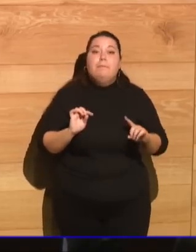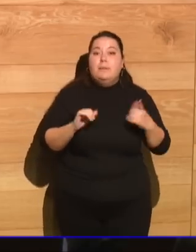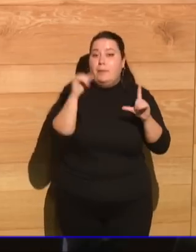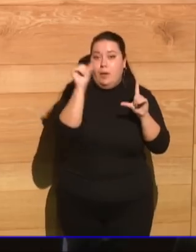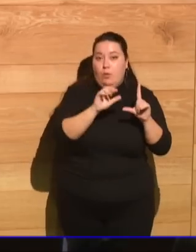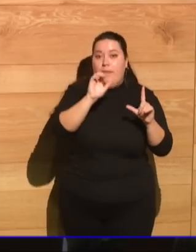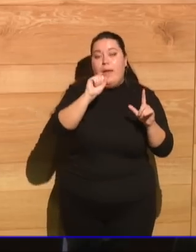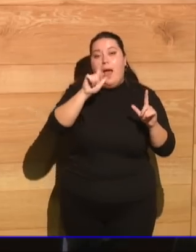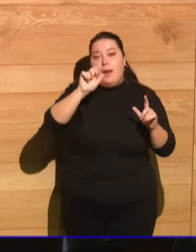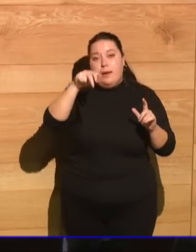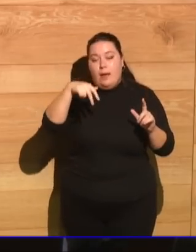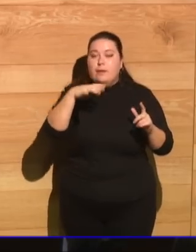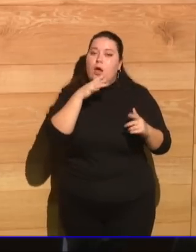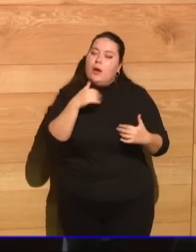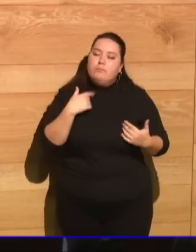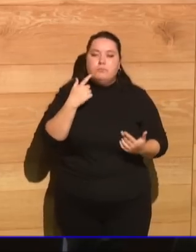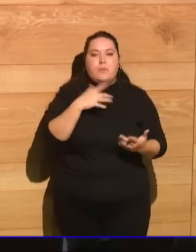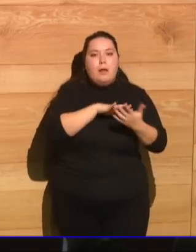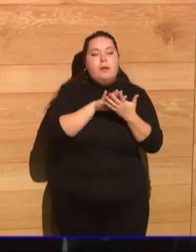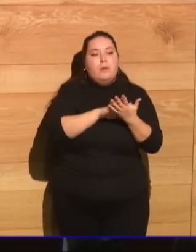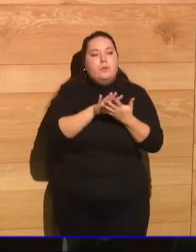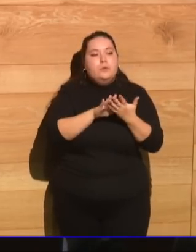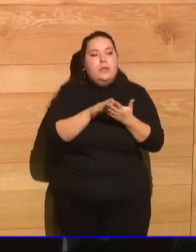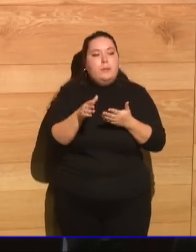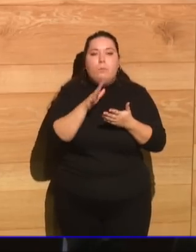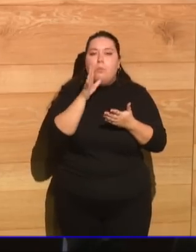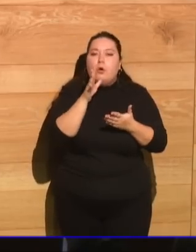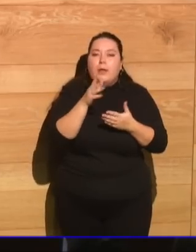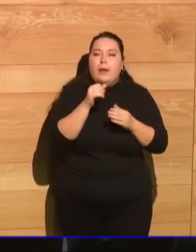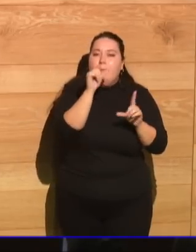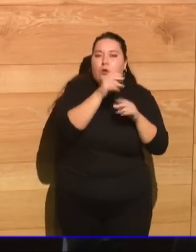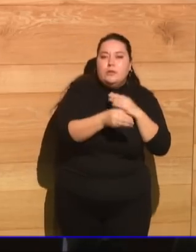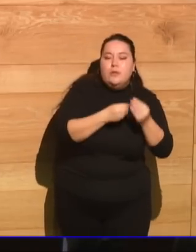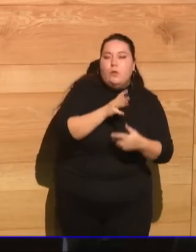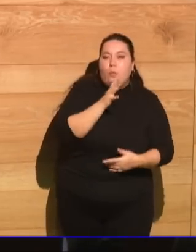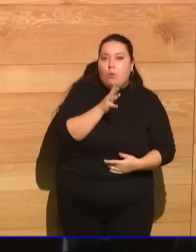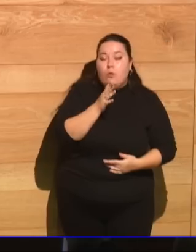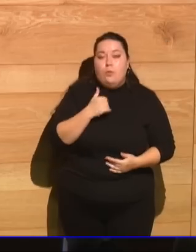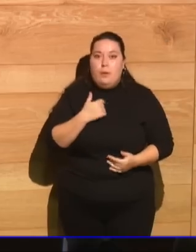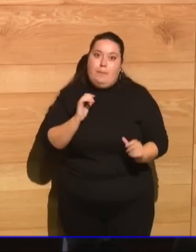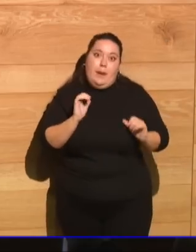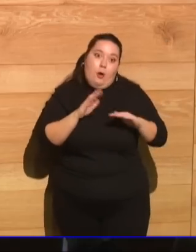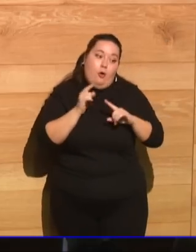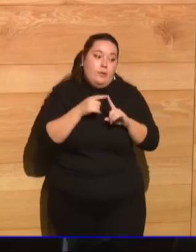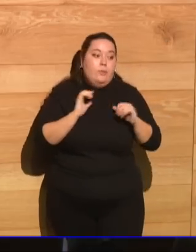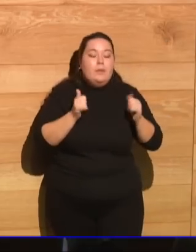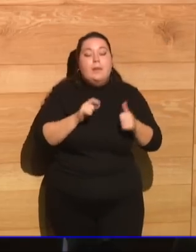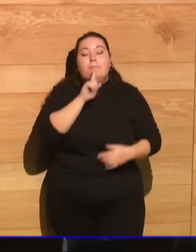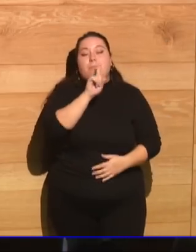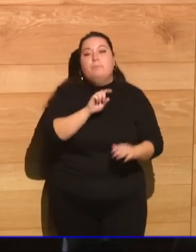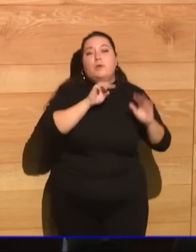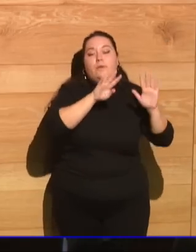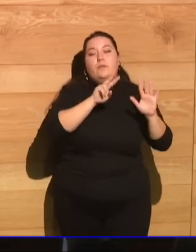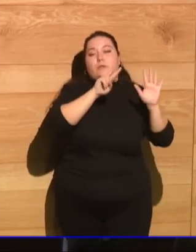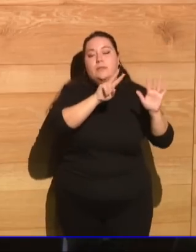Parker y ahora contamos su camino a hacer esta película, pero para que empecemos ya cuanto antes, en